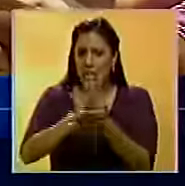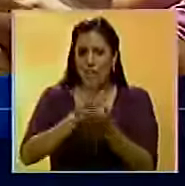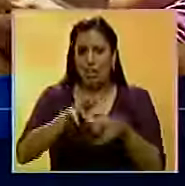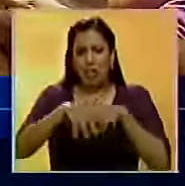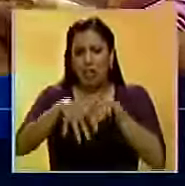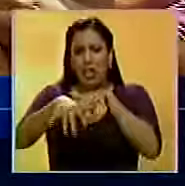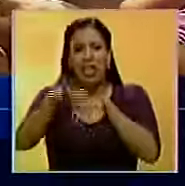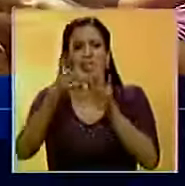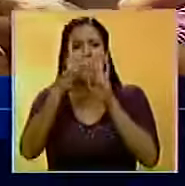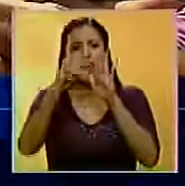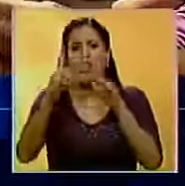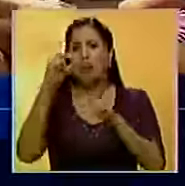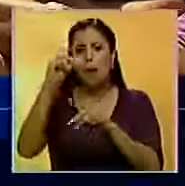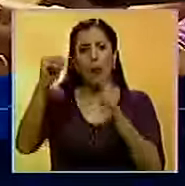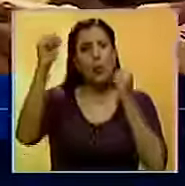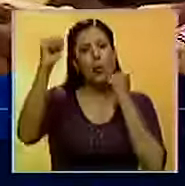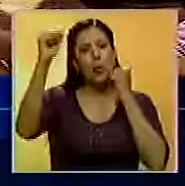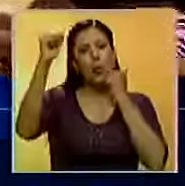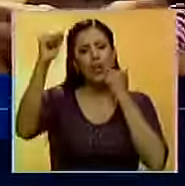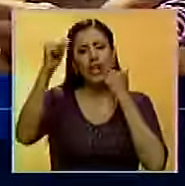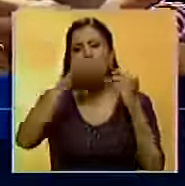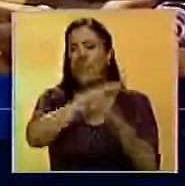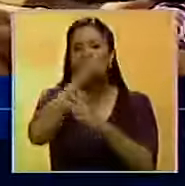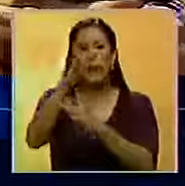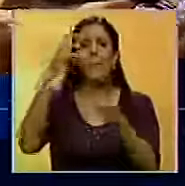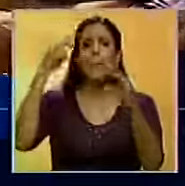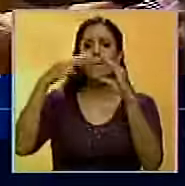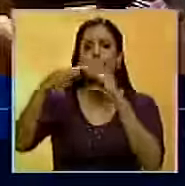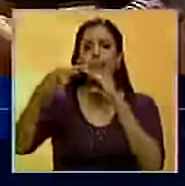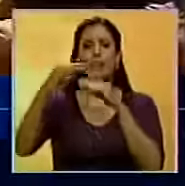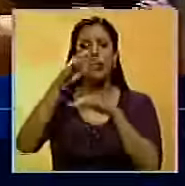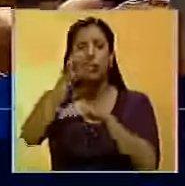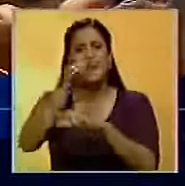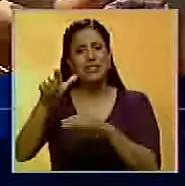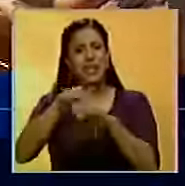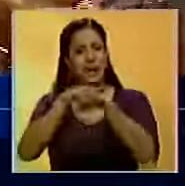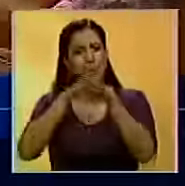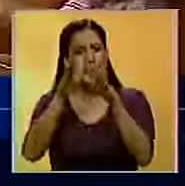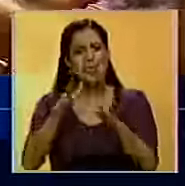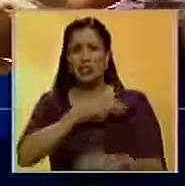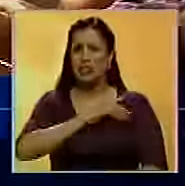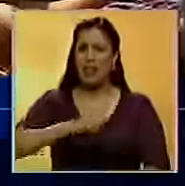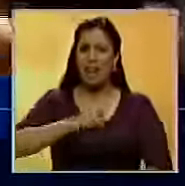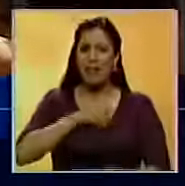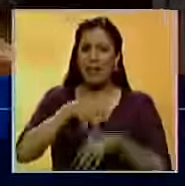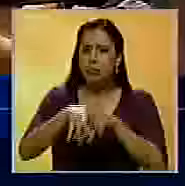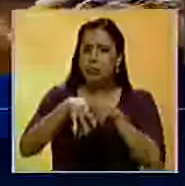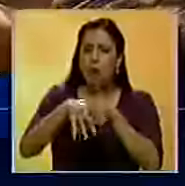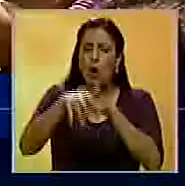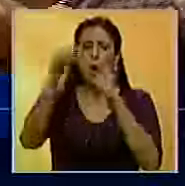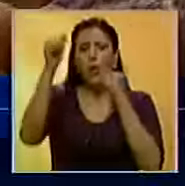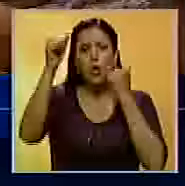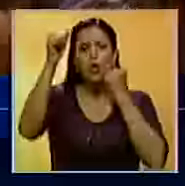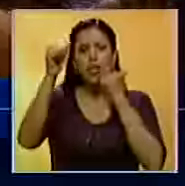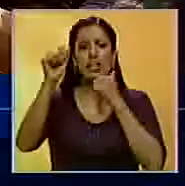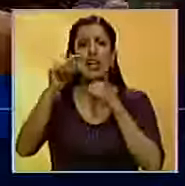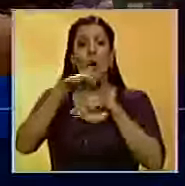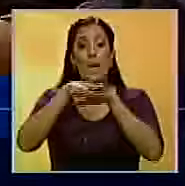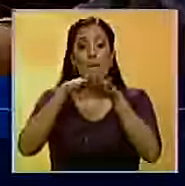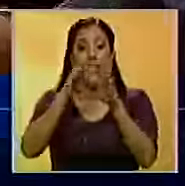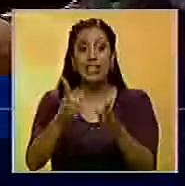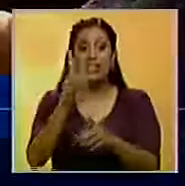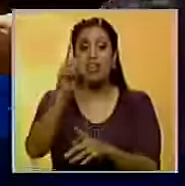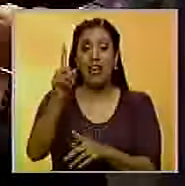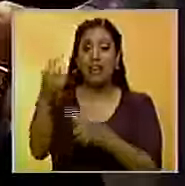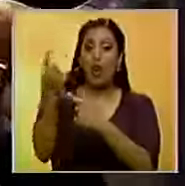el derecho de salir, protestar y llevar su mensaje al ministro. Es lamentable que tengamos que marchar, salir, protestar para que el ministro cumpla